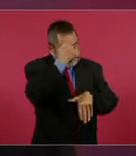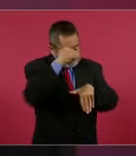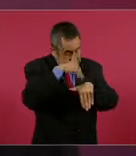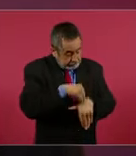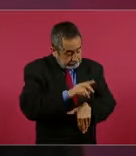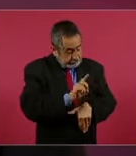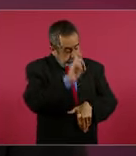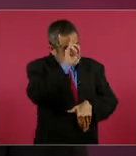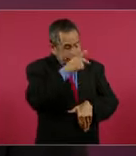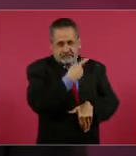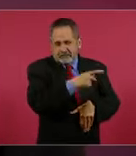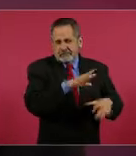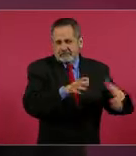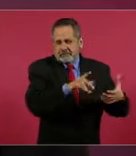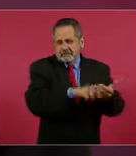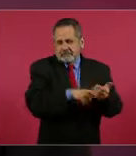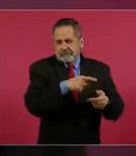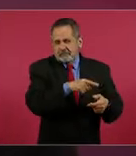de estos